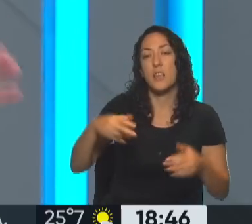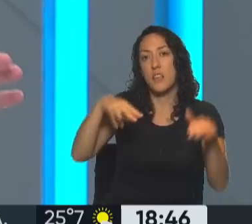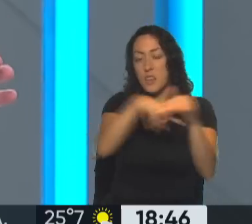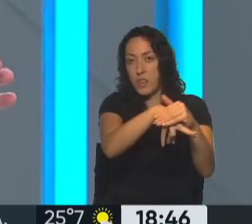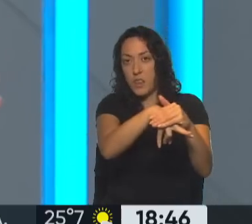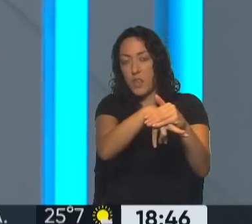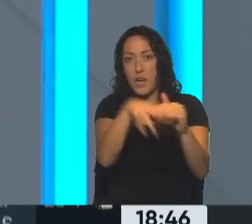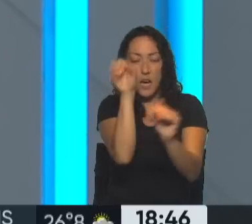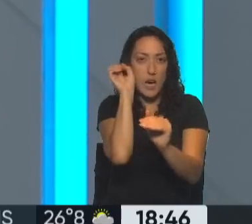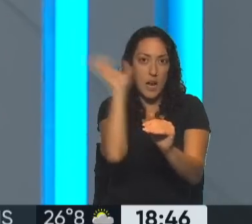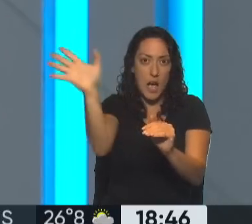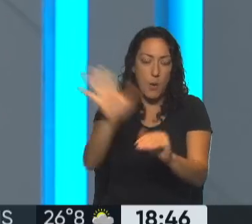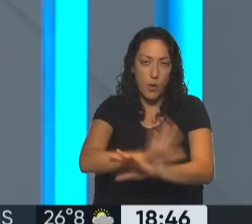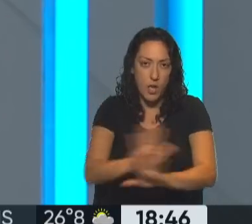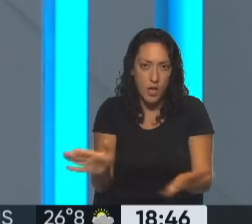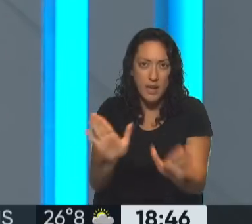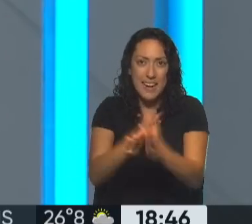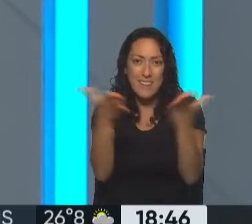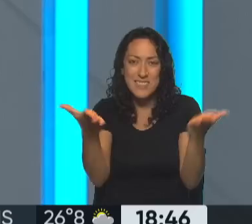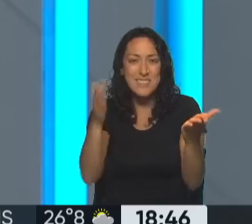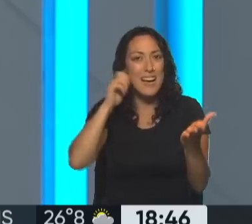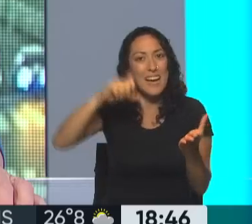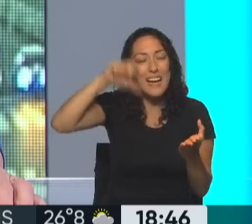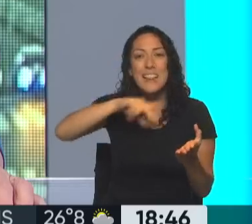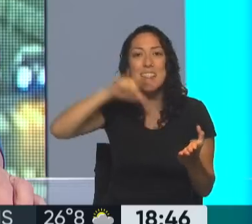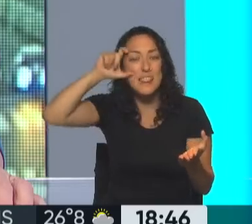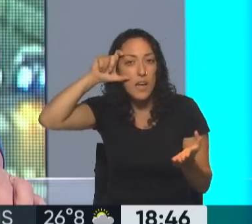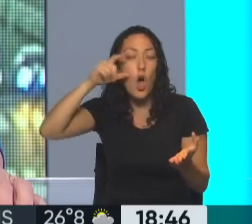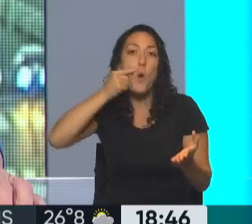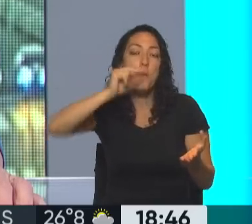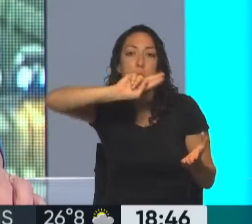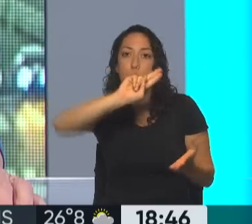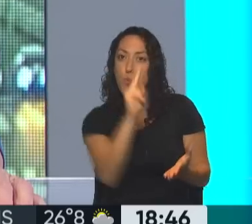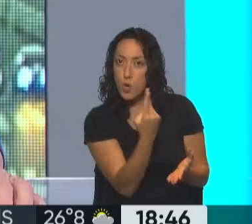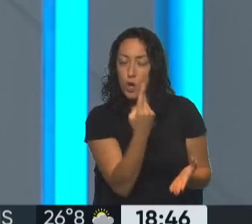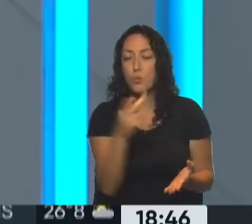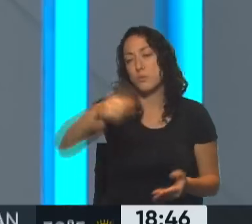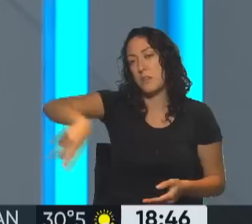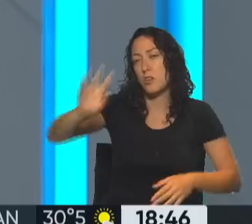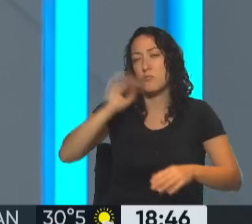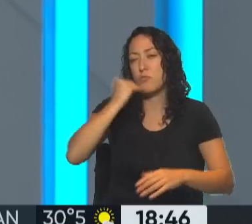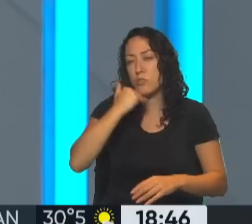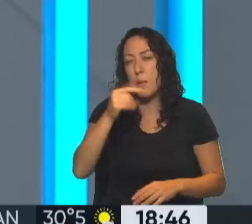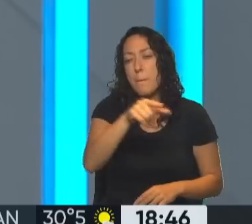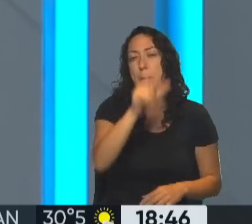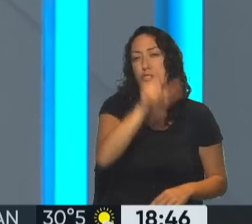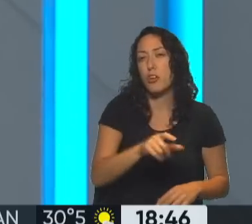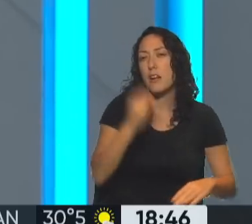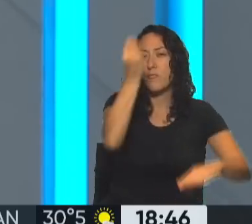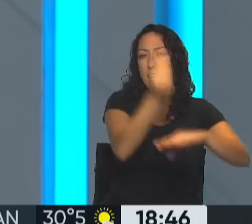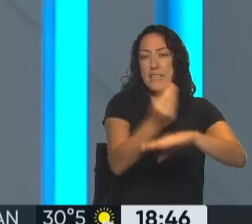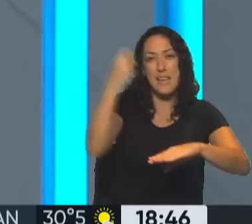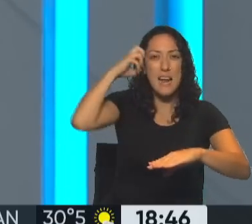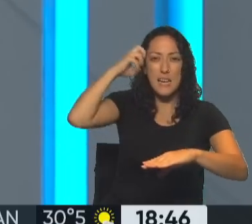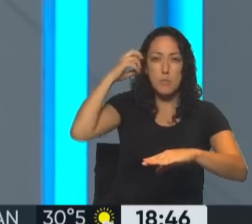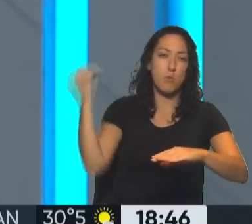por Gente. La después viuda, porque ese hombre murió, digo, para aquellos que no tienen idea, Balbín fue un referente importante del